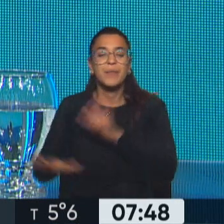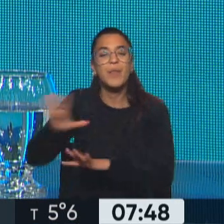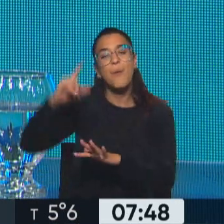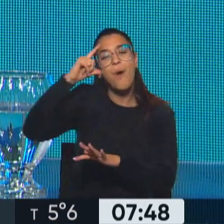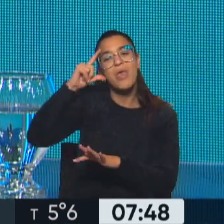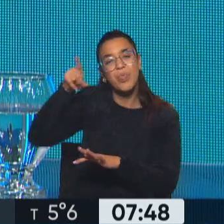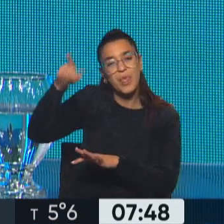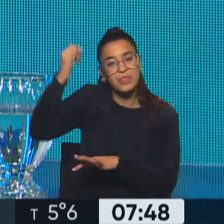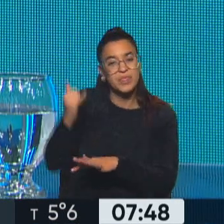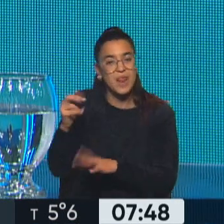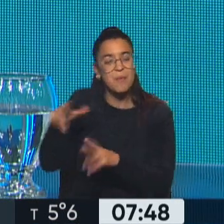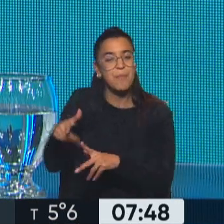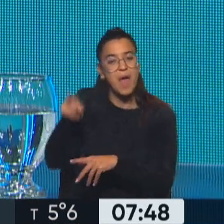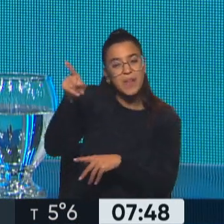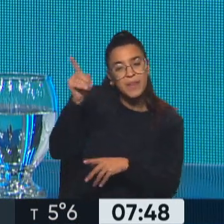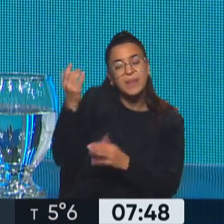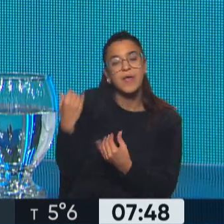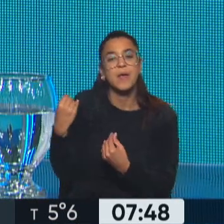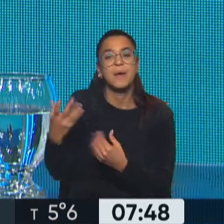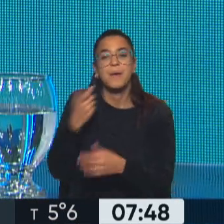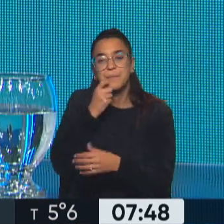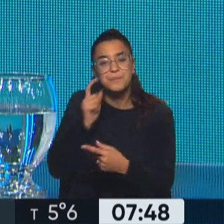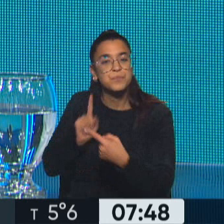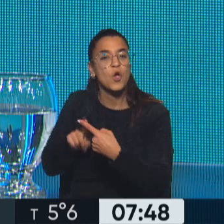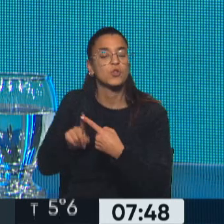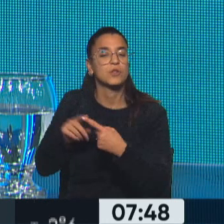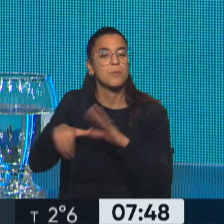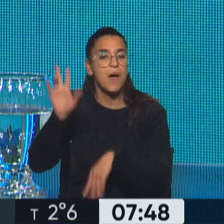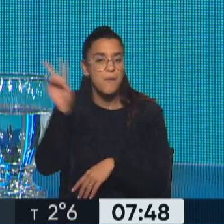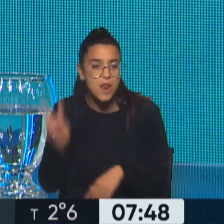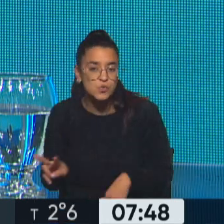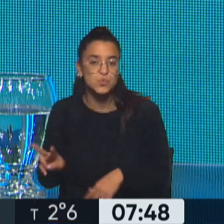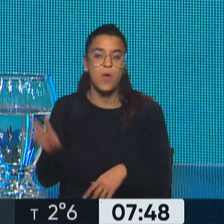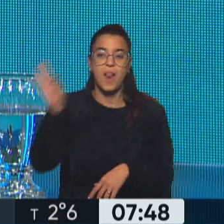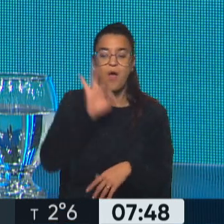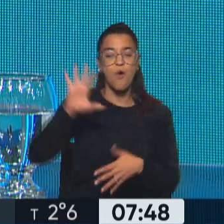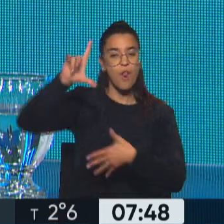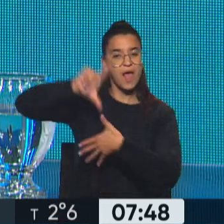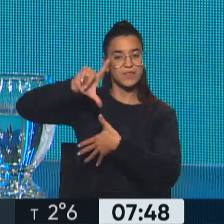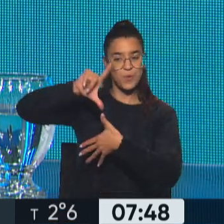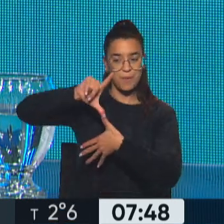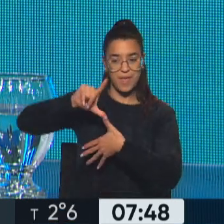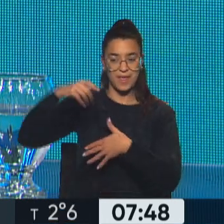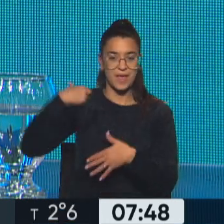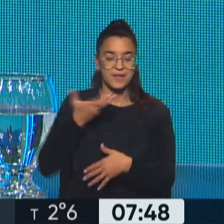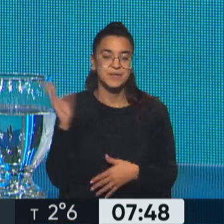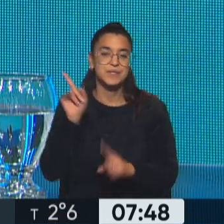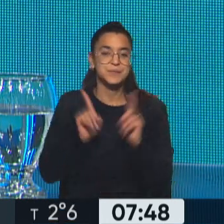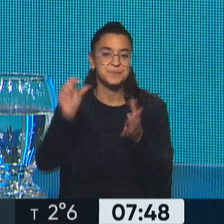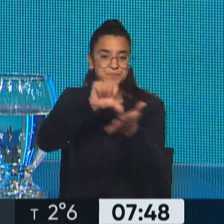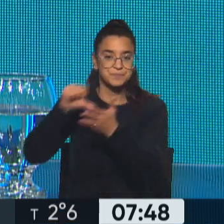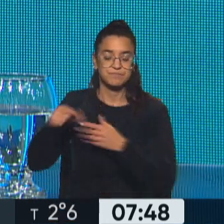Biden de tratar de empezar a acercarse, por ejemplo, a Venezuela o a Latinoamérica en general, a aquellos países con los que